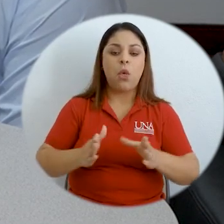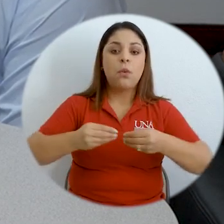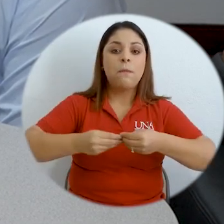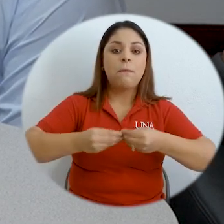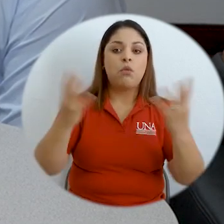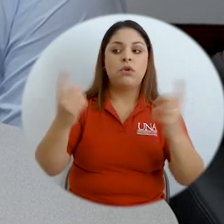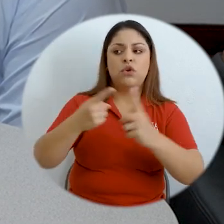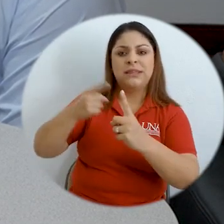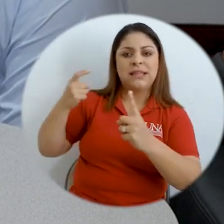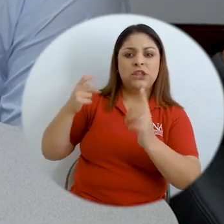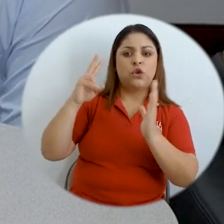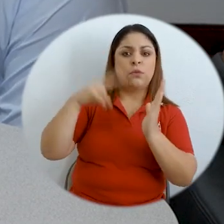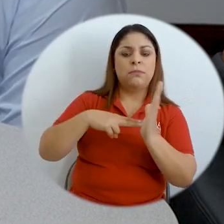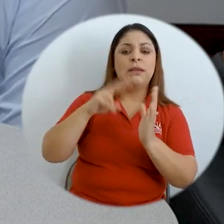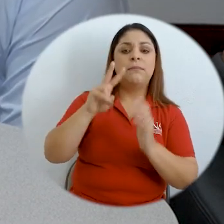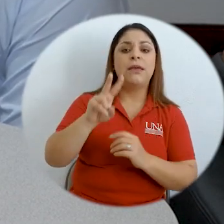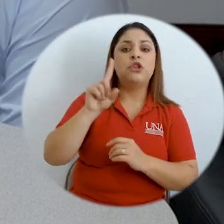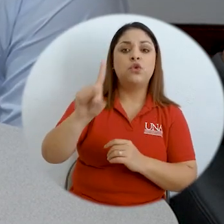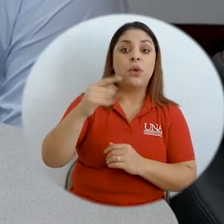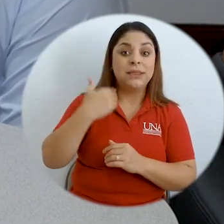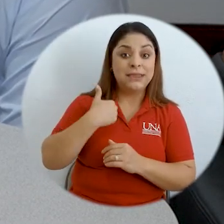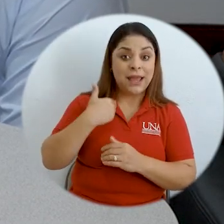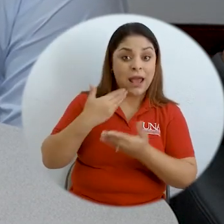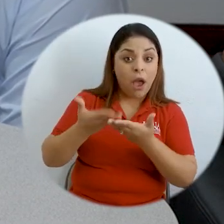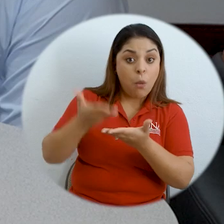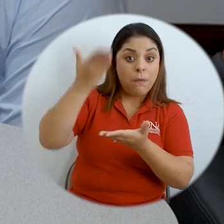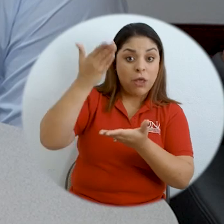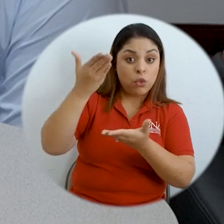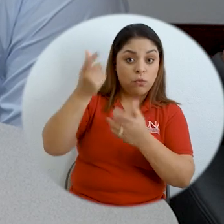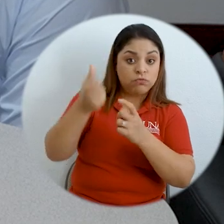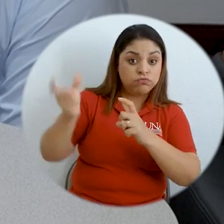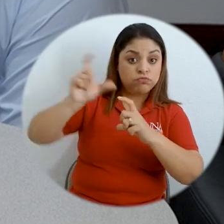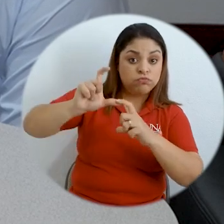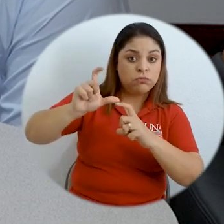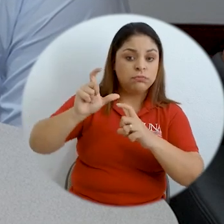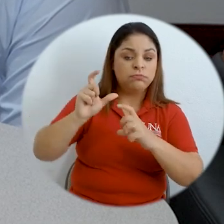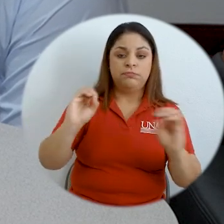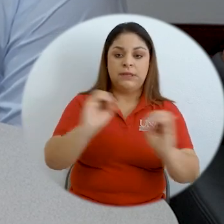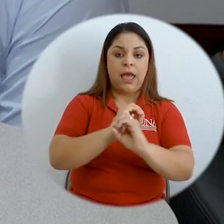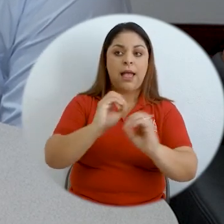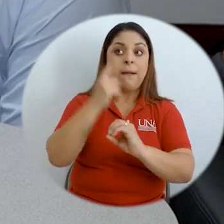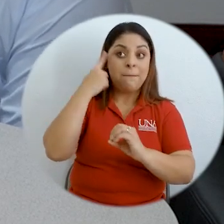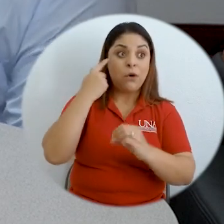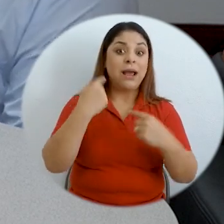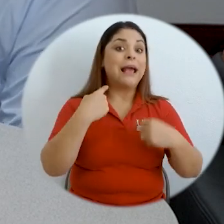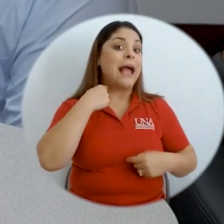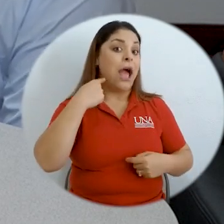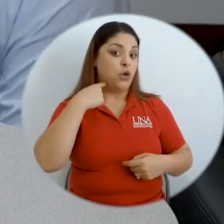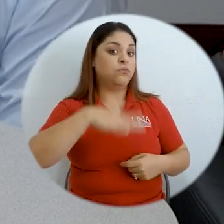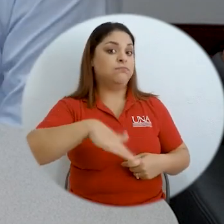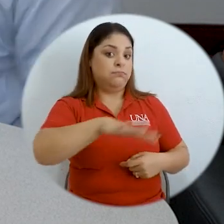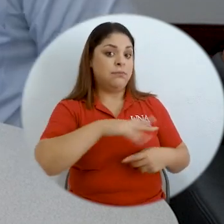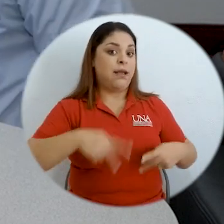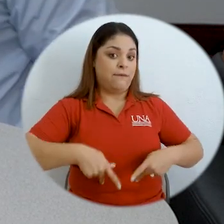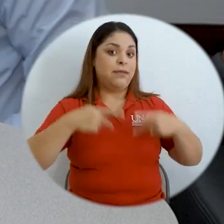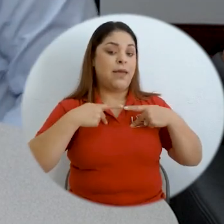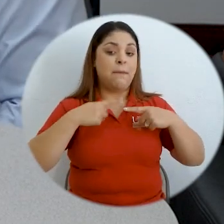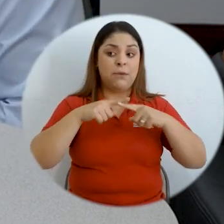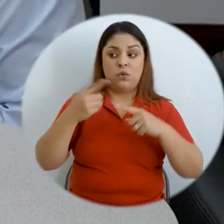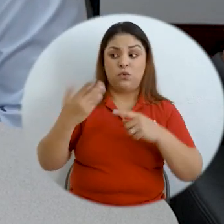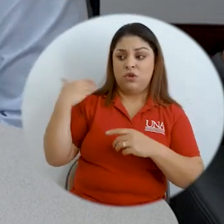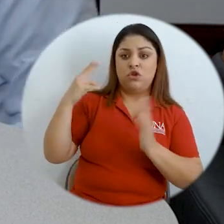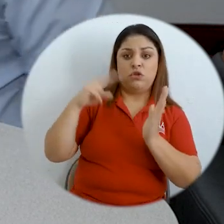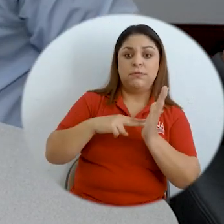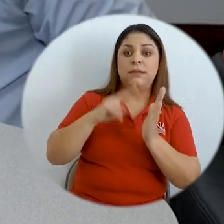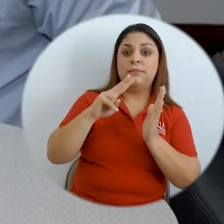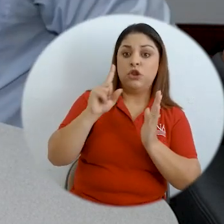el 2021 ha recibido un aumento por costo de vida. Estamos hablando 3 años. Desde el 2021, claro. Todo